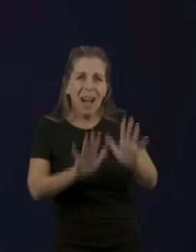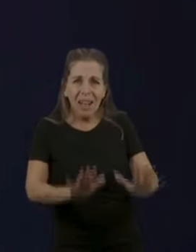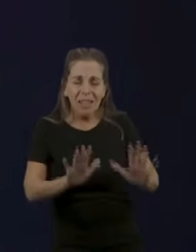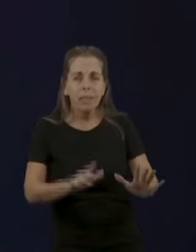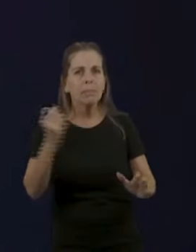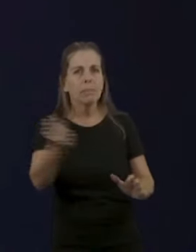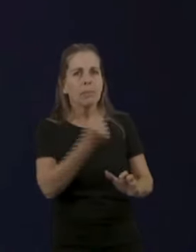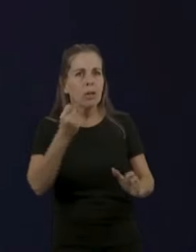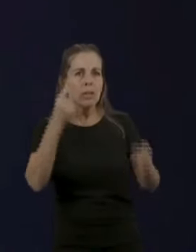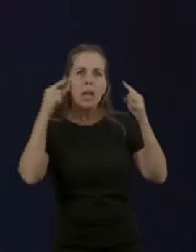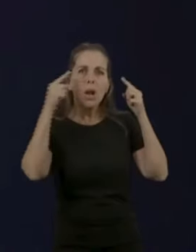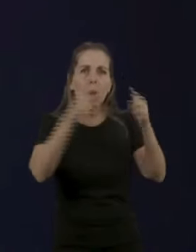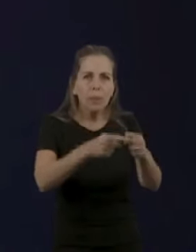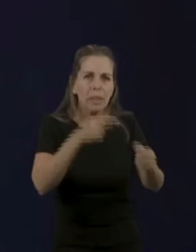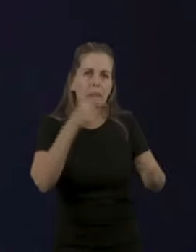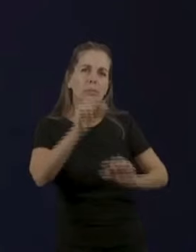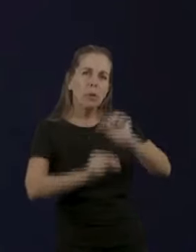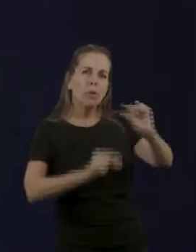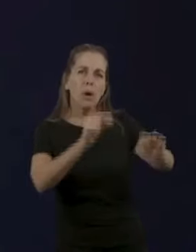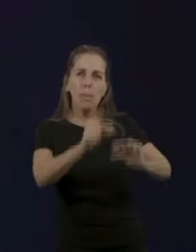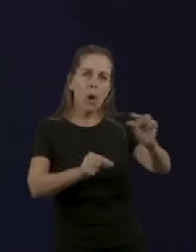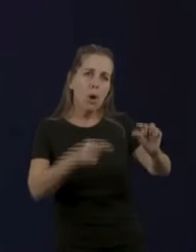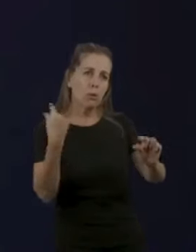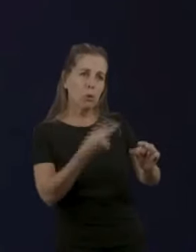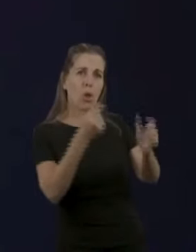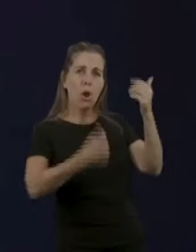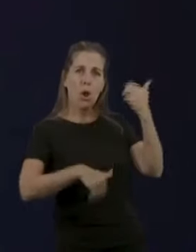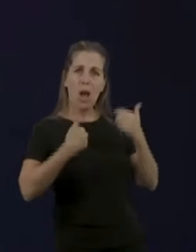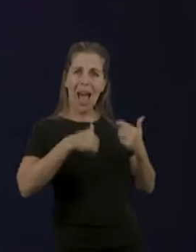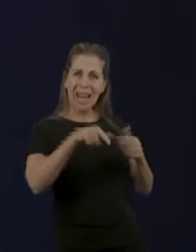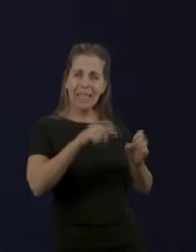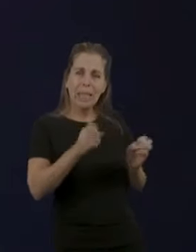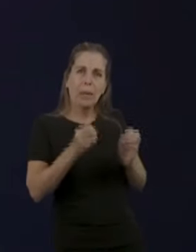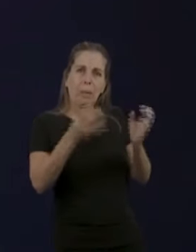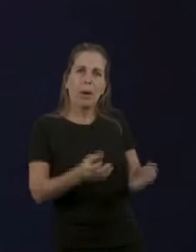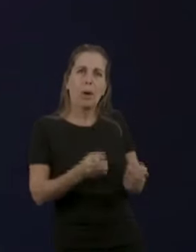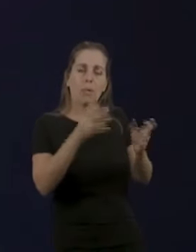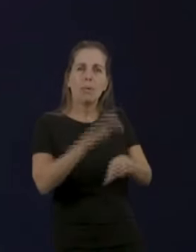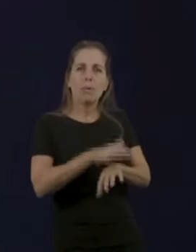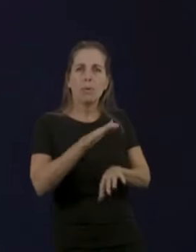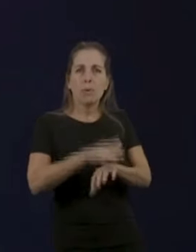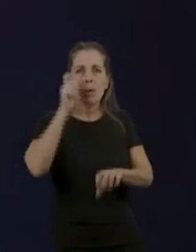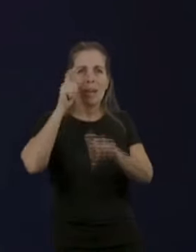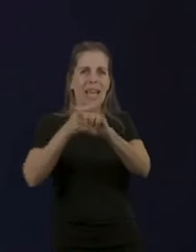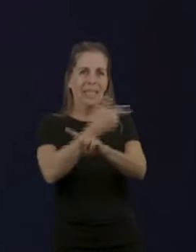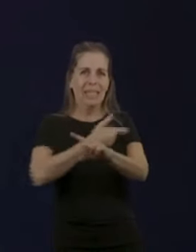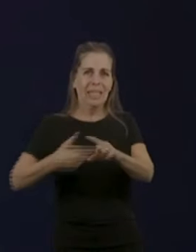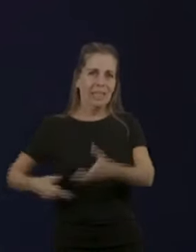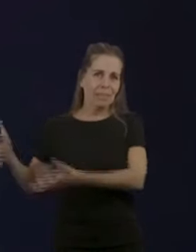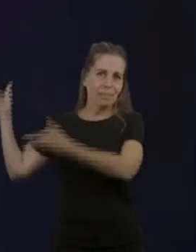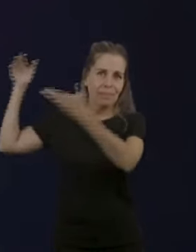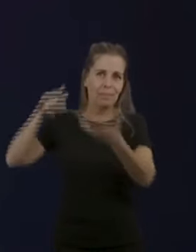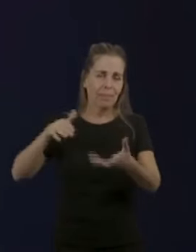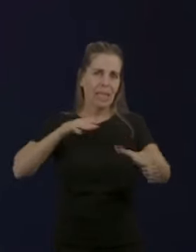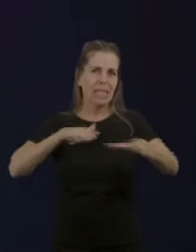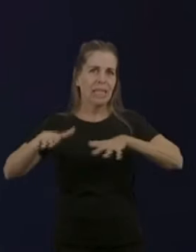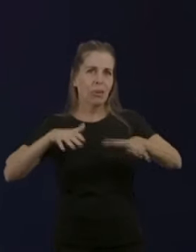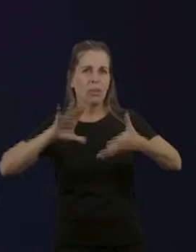argentinos entre los que entiendo nos incluimos del desastre que que hemos heredado